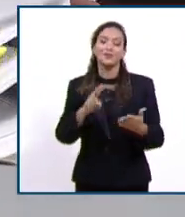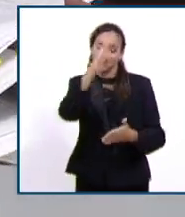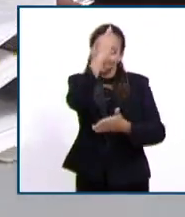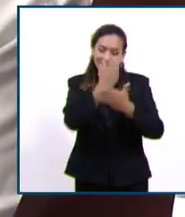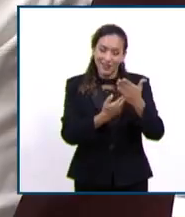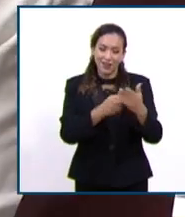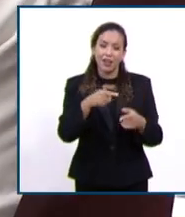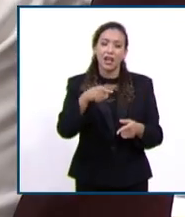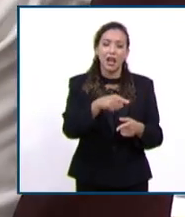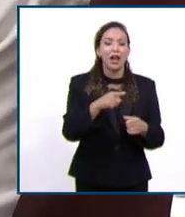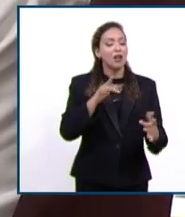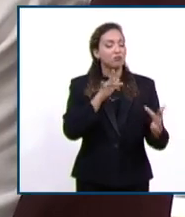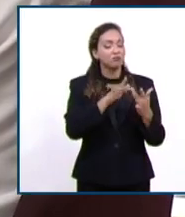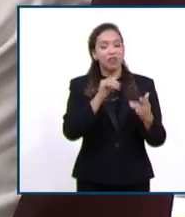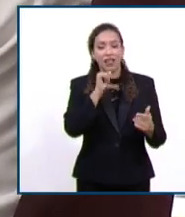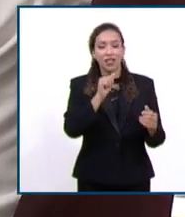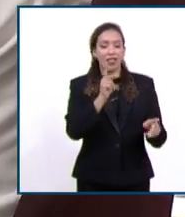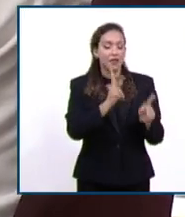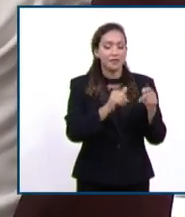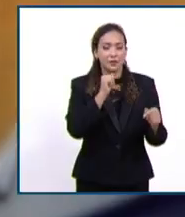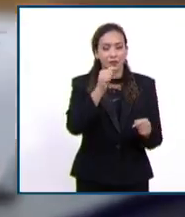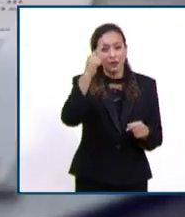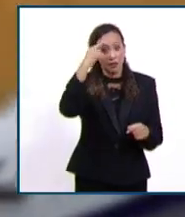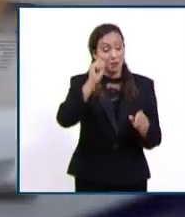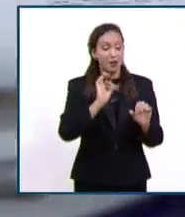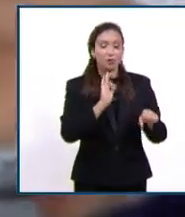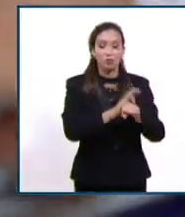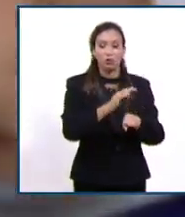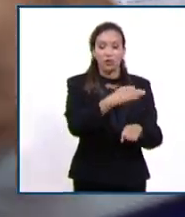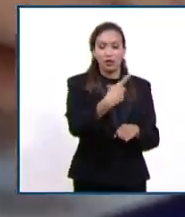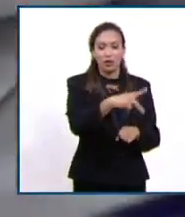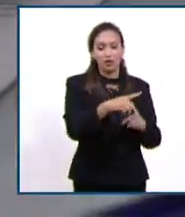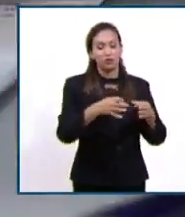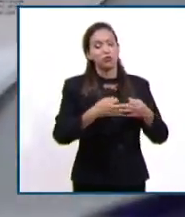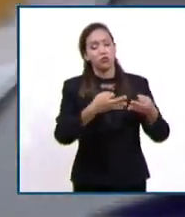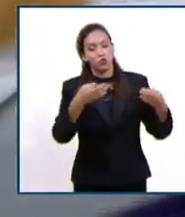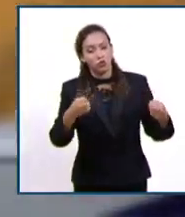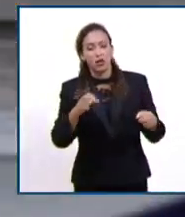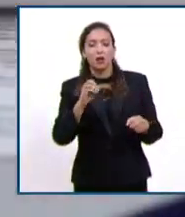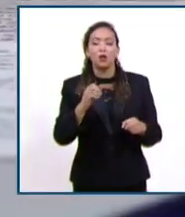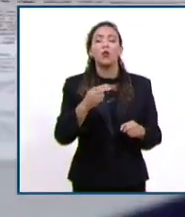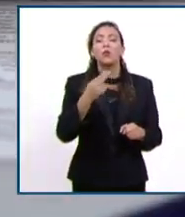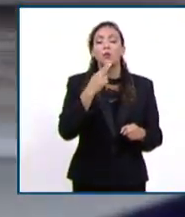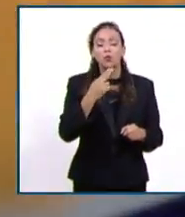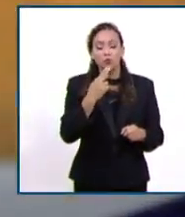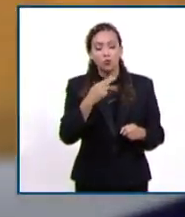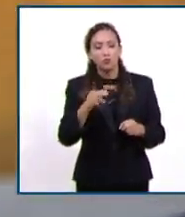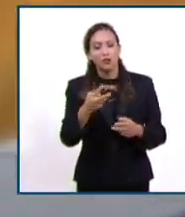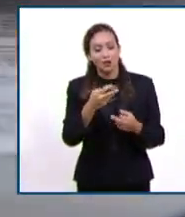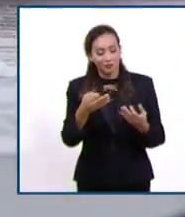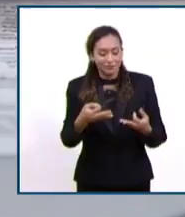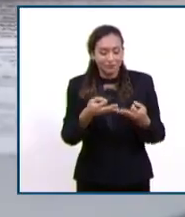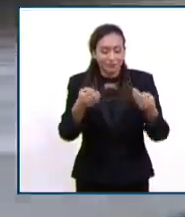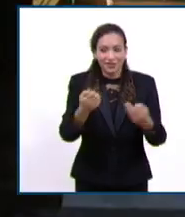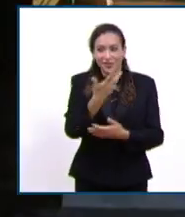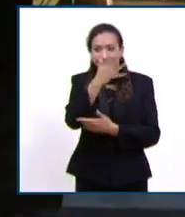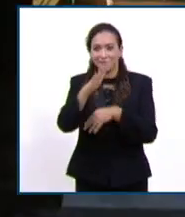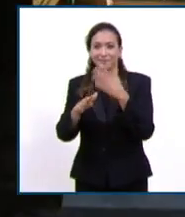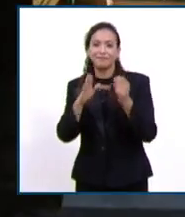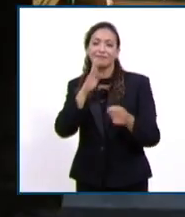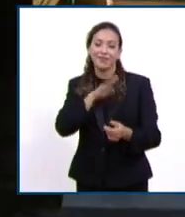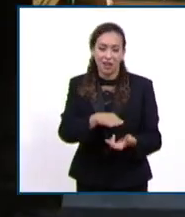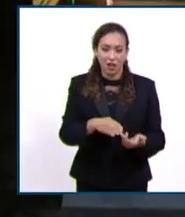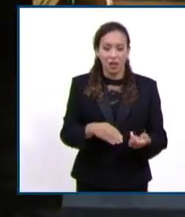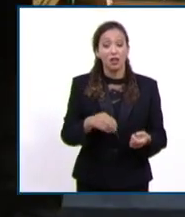la autodeterminación de prioridades y estrategias para el desarrollo o la utilización de recursos, así como el